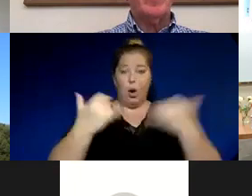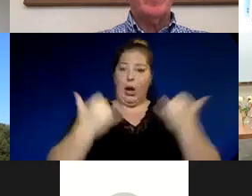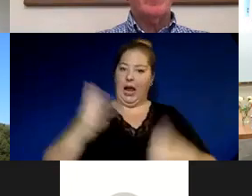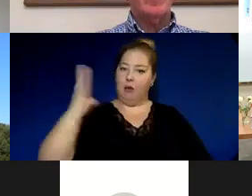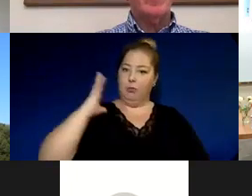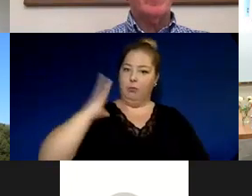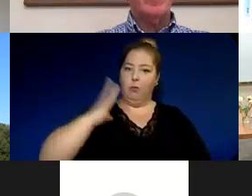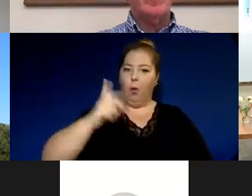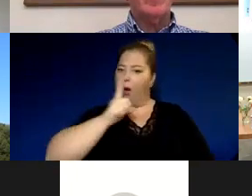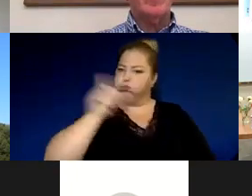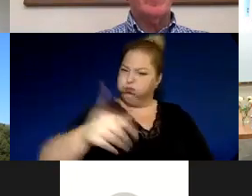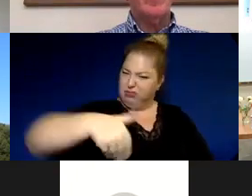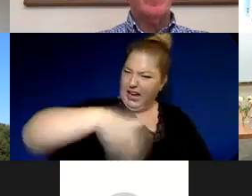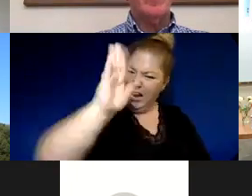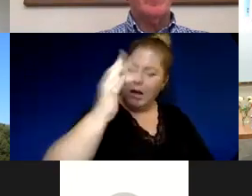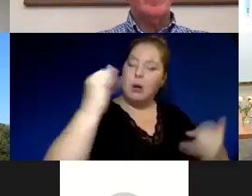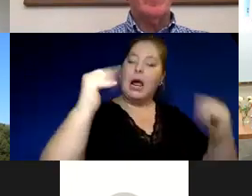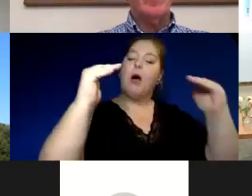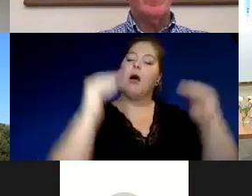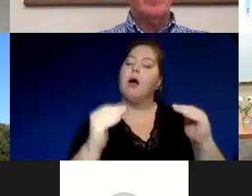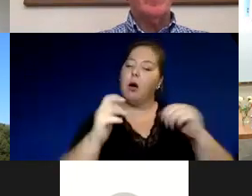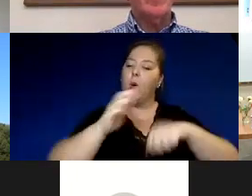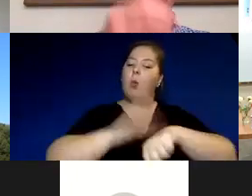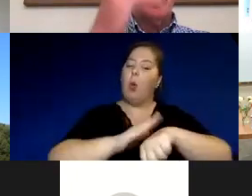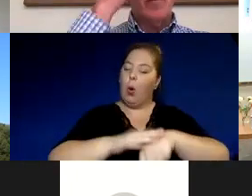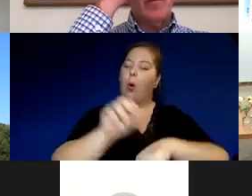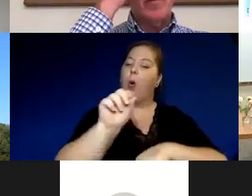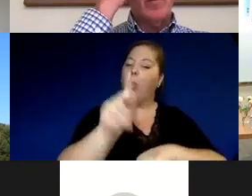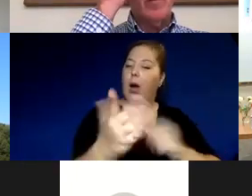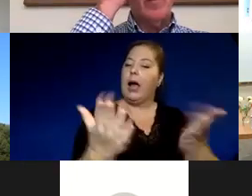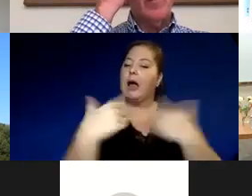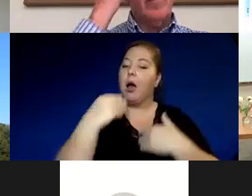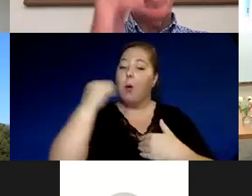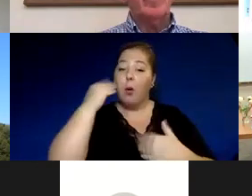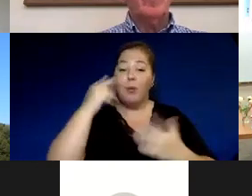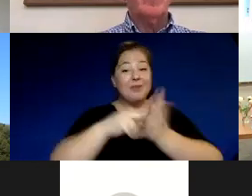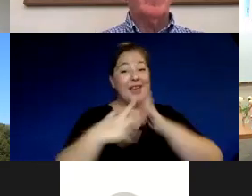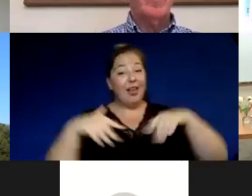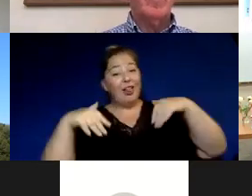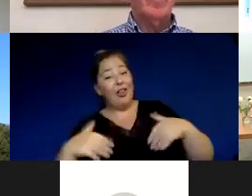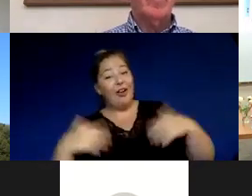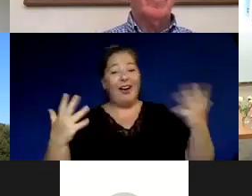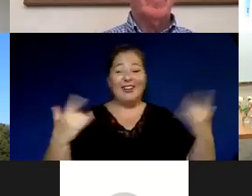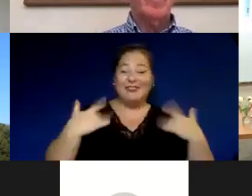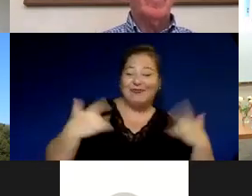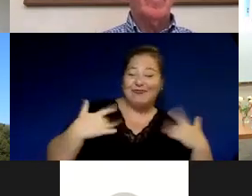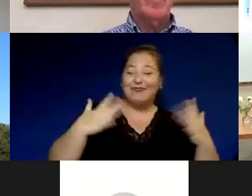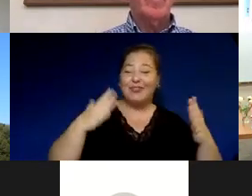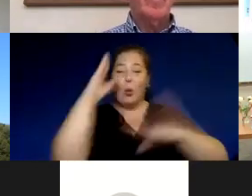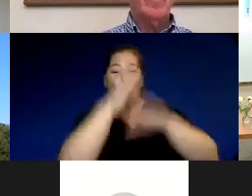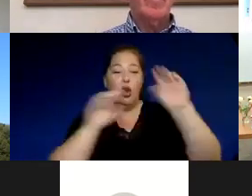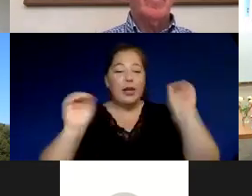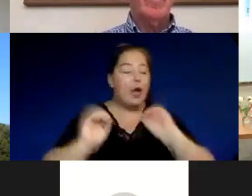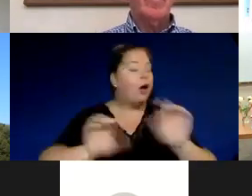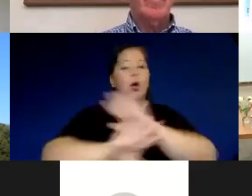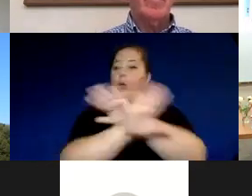quiere decir que pueden bajar la guardia. Esta es una situación muy dinámica. Puede cambiar, como dijo el señor Mickles.